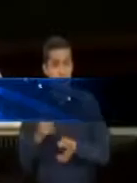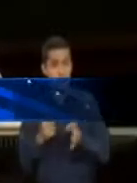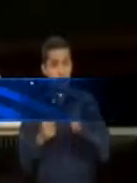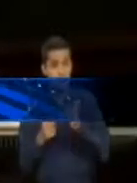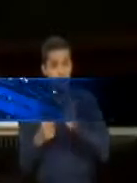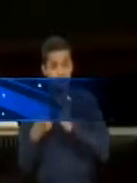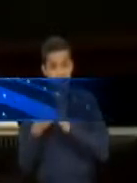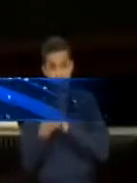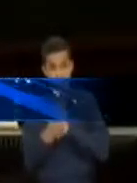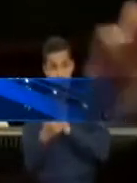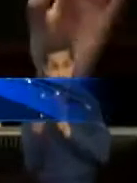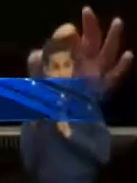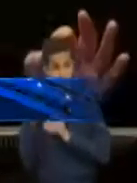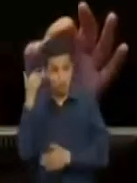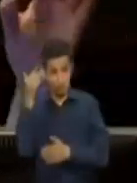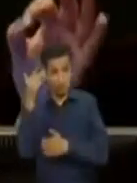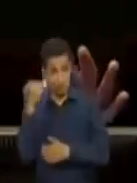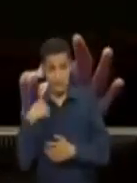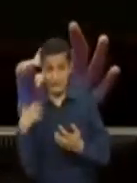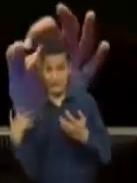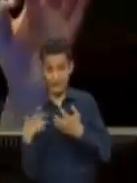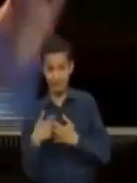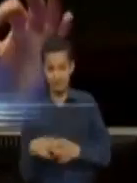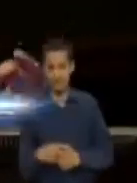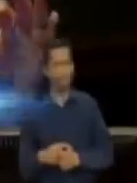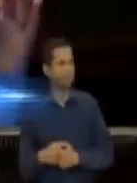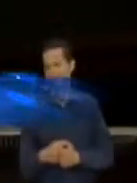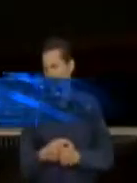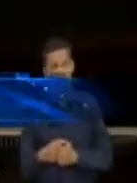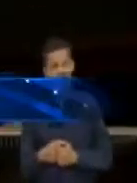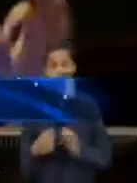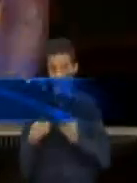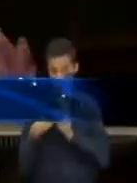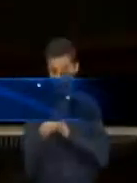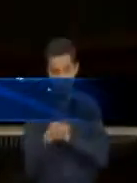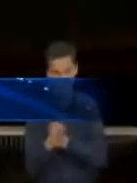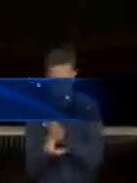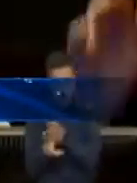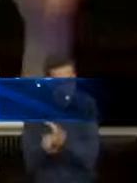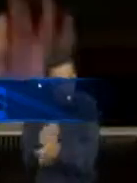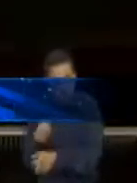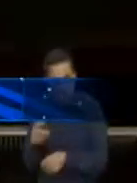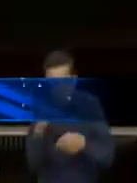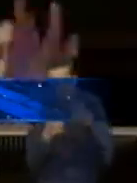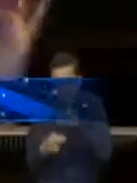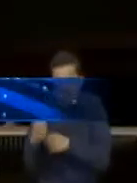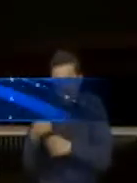los oportunistas. Nunca cederemos ante la corrupción y la mentira,